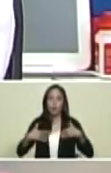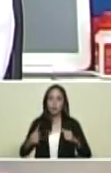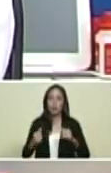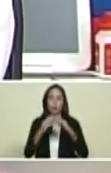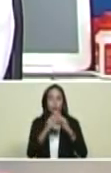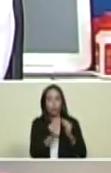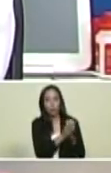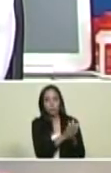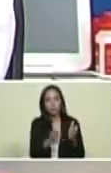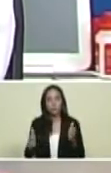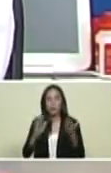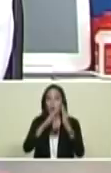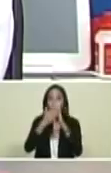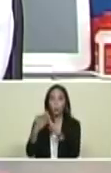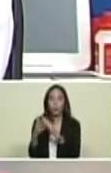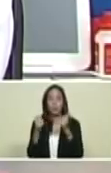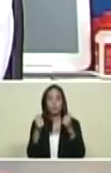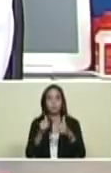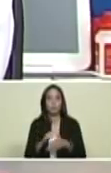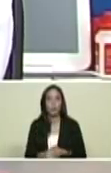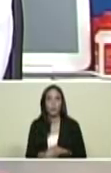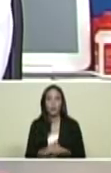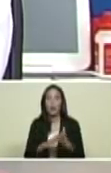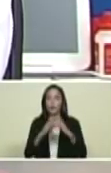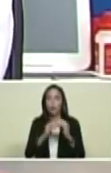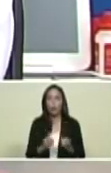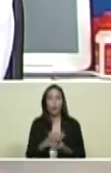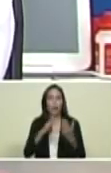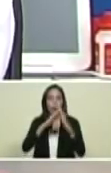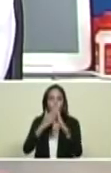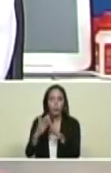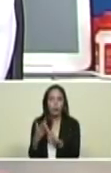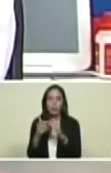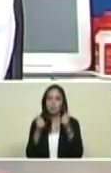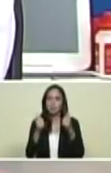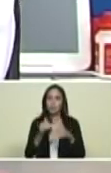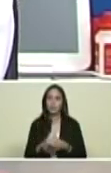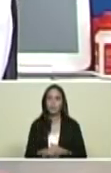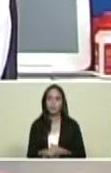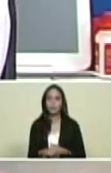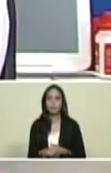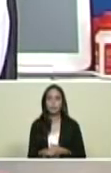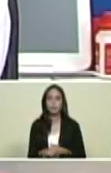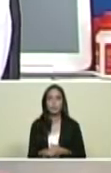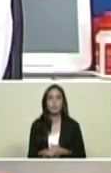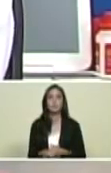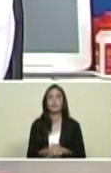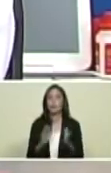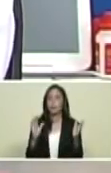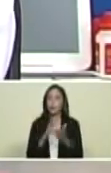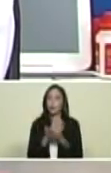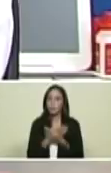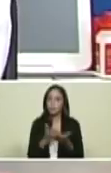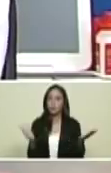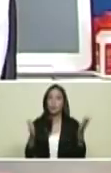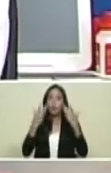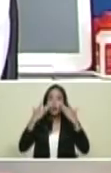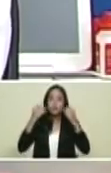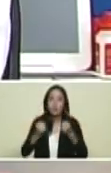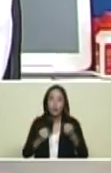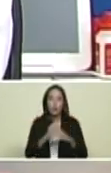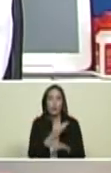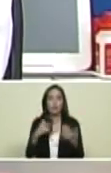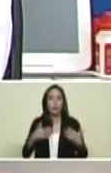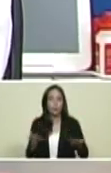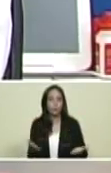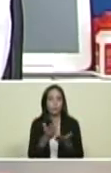bueno, la comunidad está muy agradecida, le manda 1000 bendiciones. Amén. Y bueno, tenga la certeza todo el pueblo de Miranda que va a tener la seguridad de que tiene